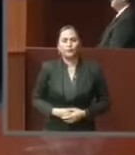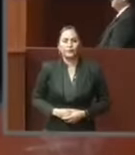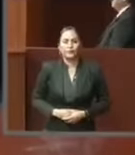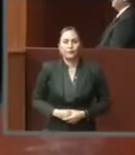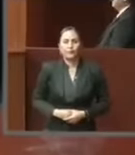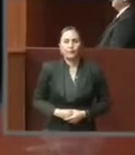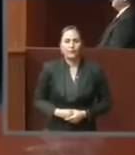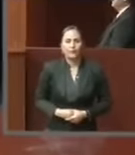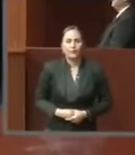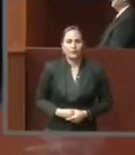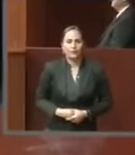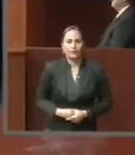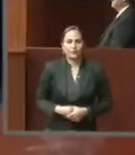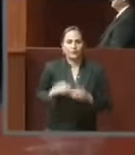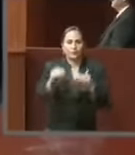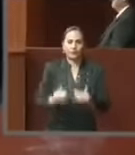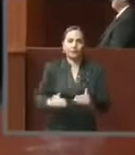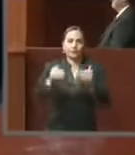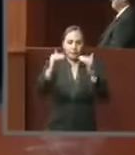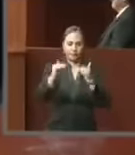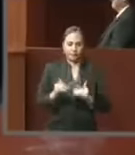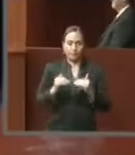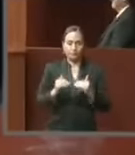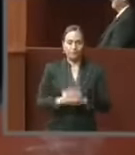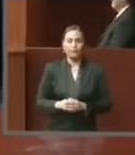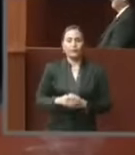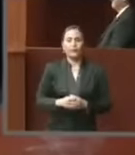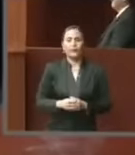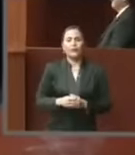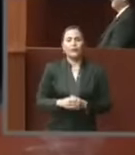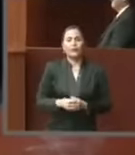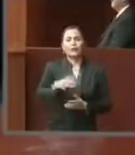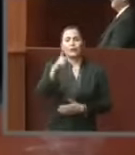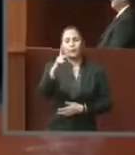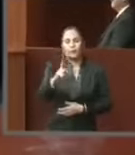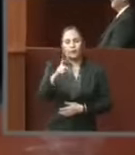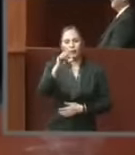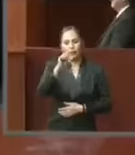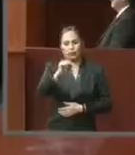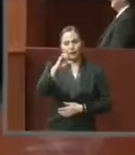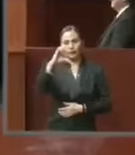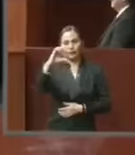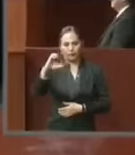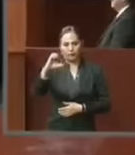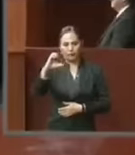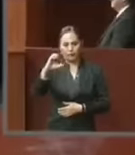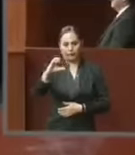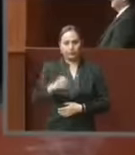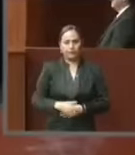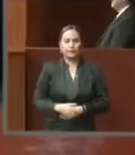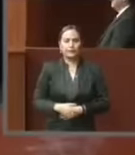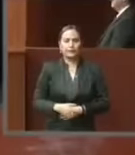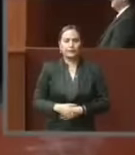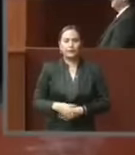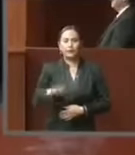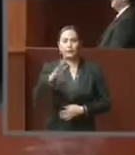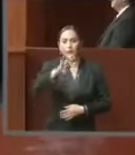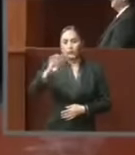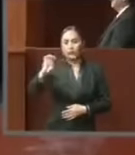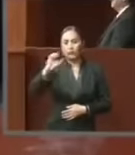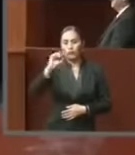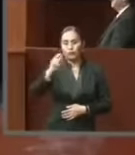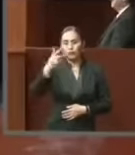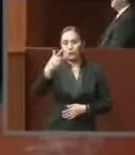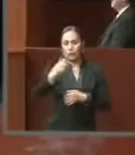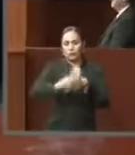pública enseguida doy cuenta con el proyecto de Sentencia del procedimiento especial sancionador de órgano central del INE 428